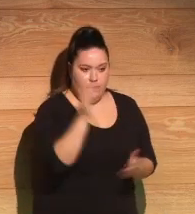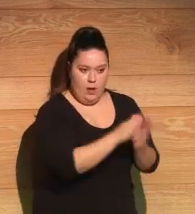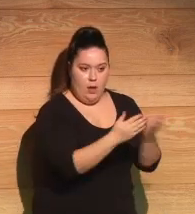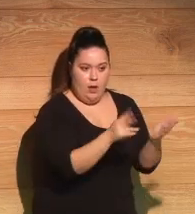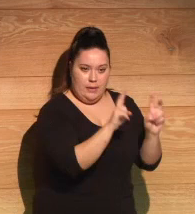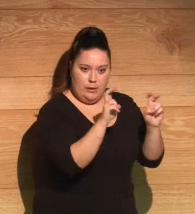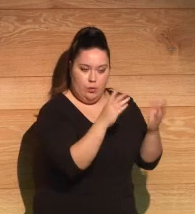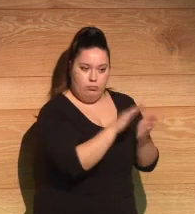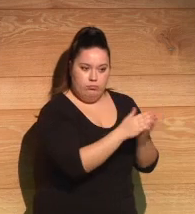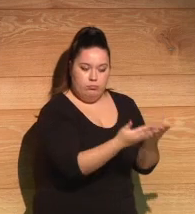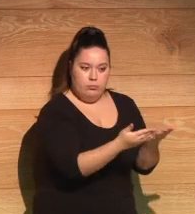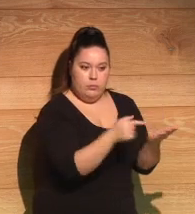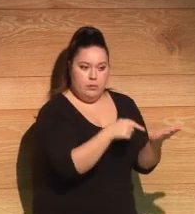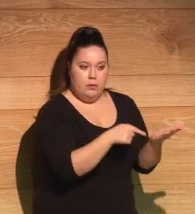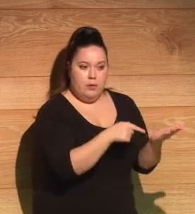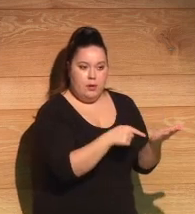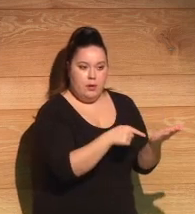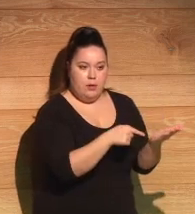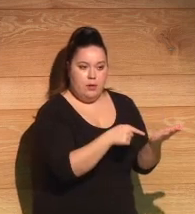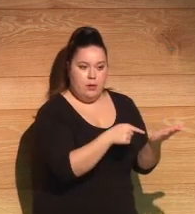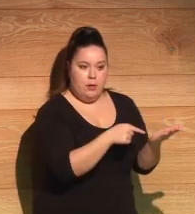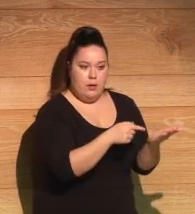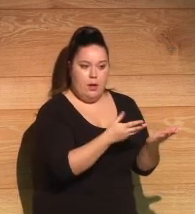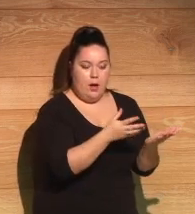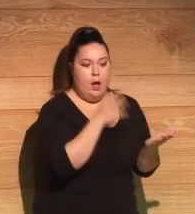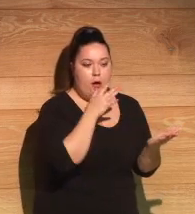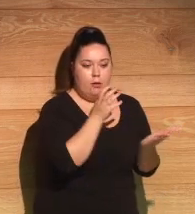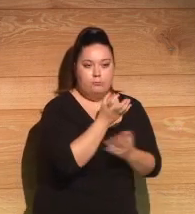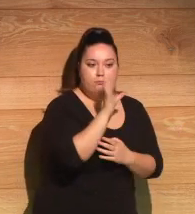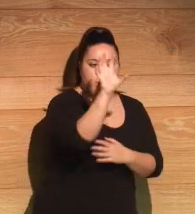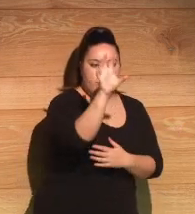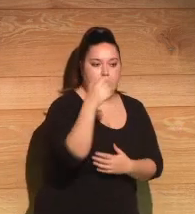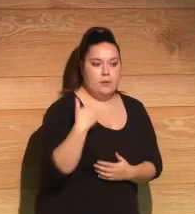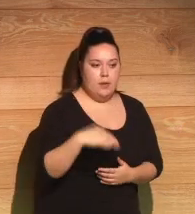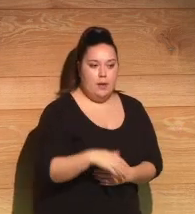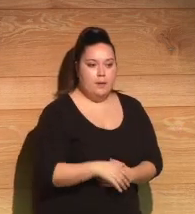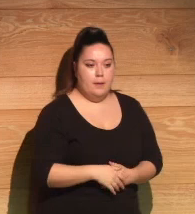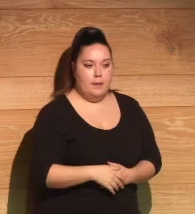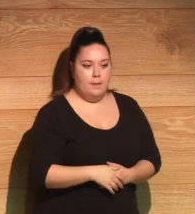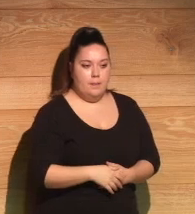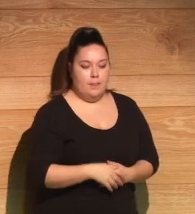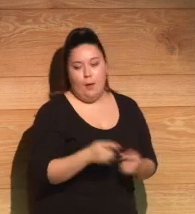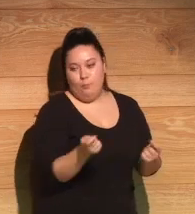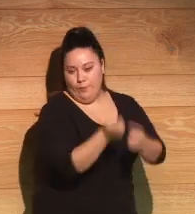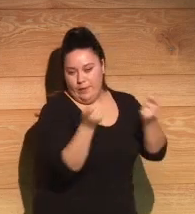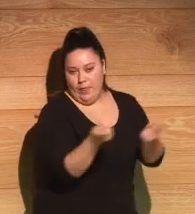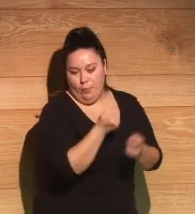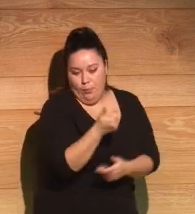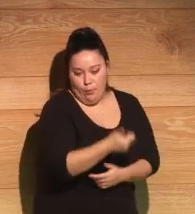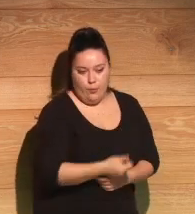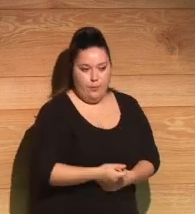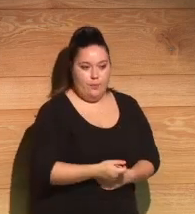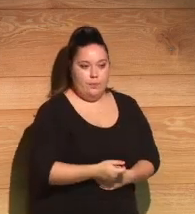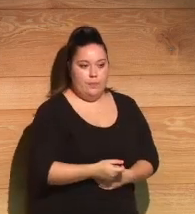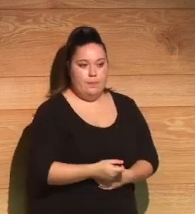participan filósofos de varias generaciones. Lo recomiendo, acaba de publicarse justo en papel en Paidós, una pequeña cuña publicitaria. Dice